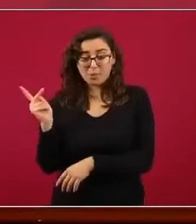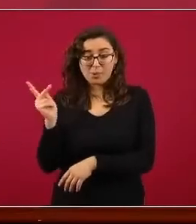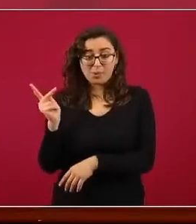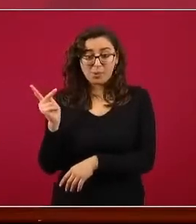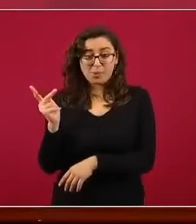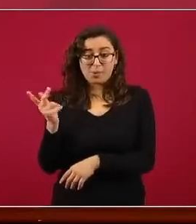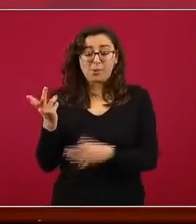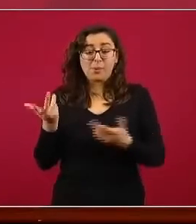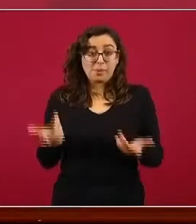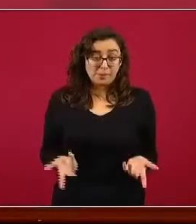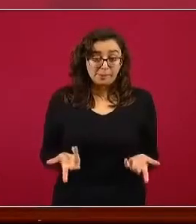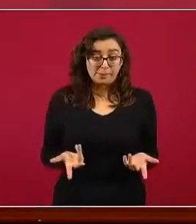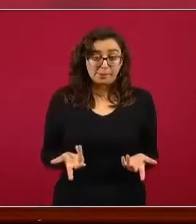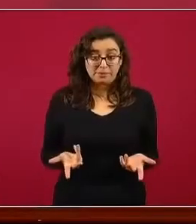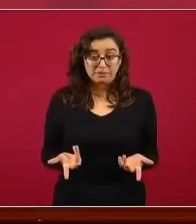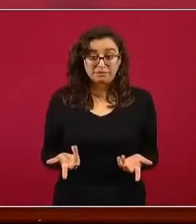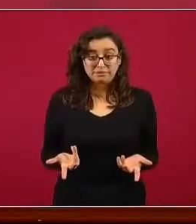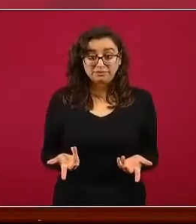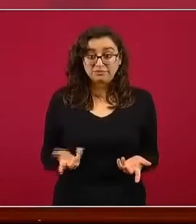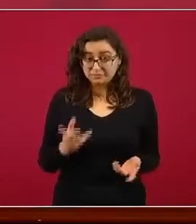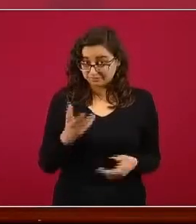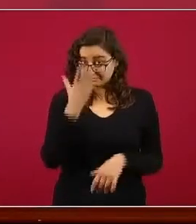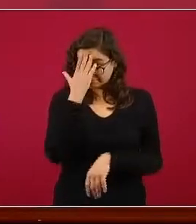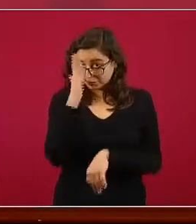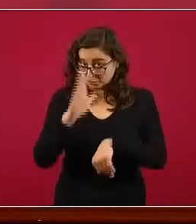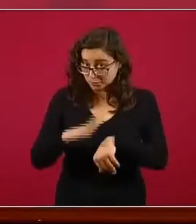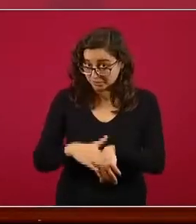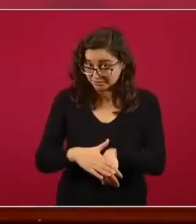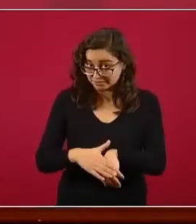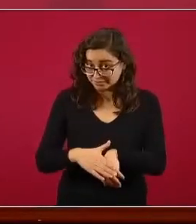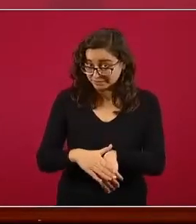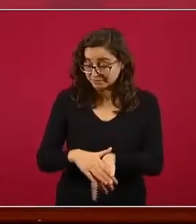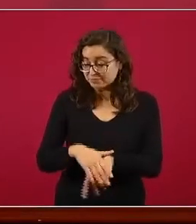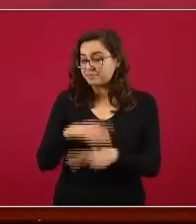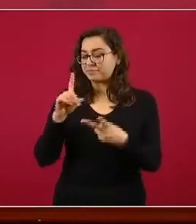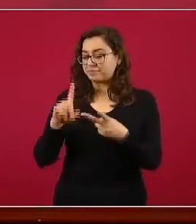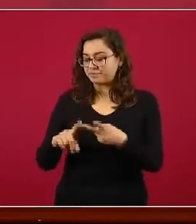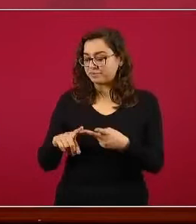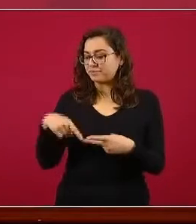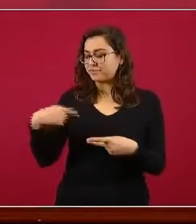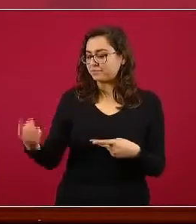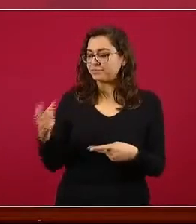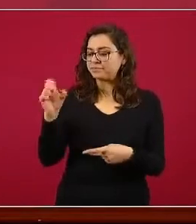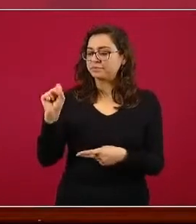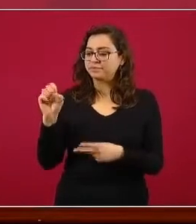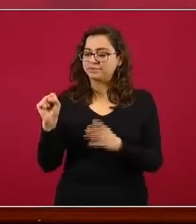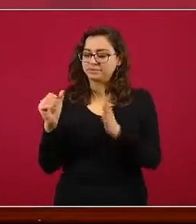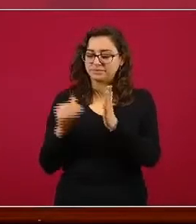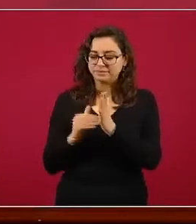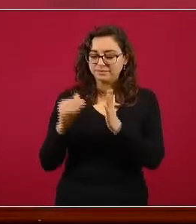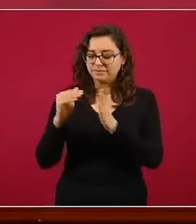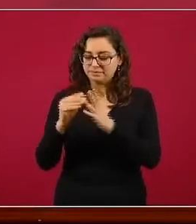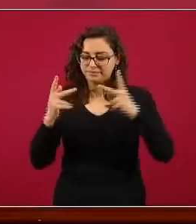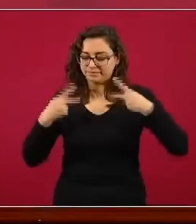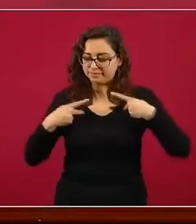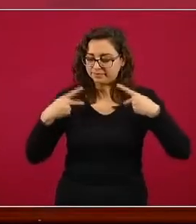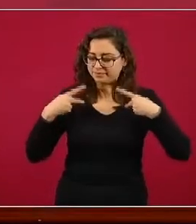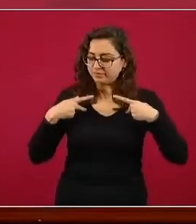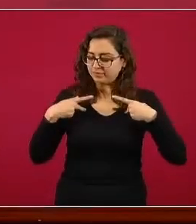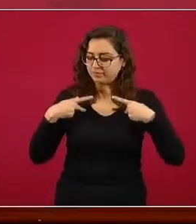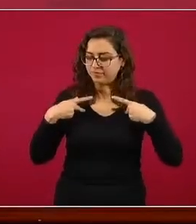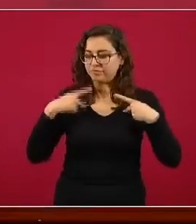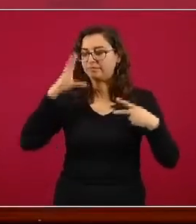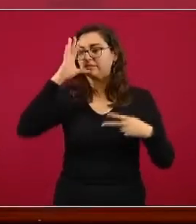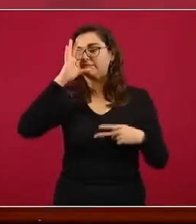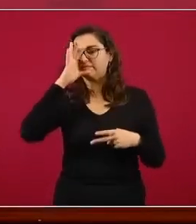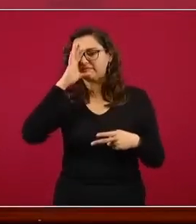además de esa mitad de personas que viven en condiciones de pobreza, más de 60 millones de personas,